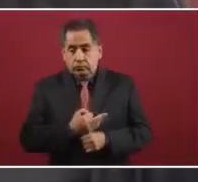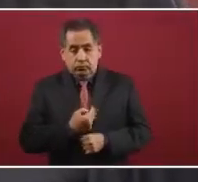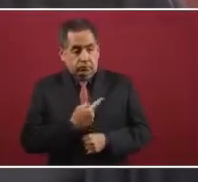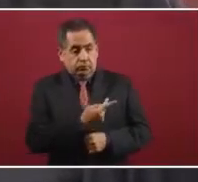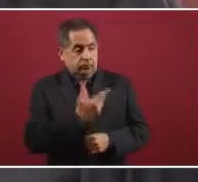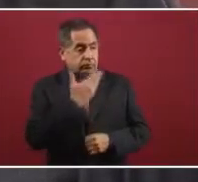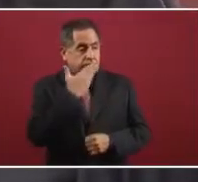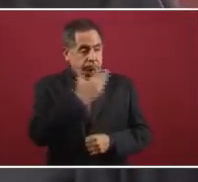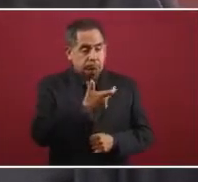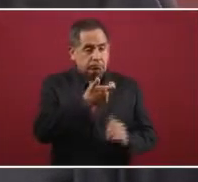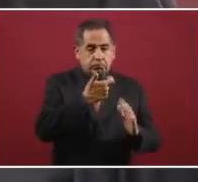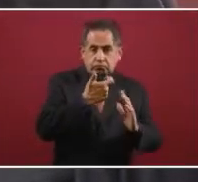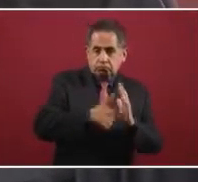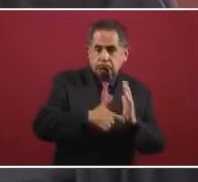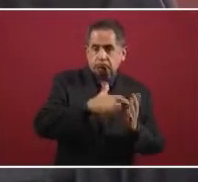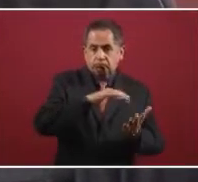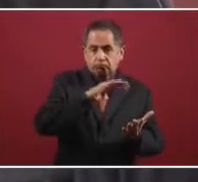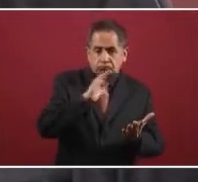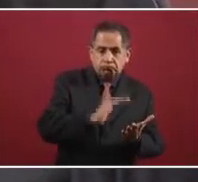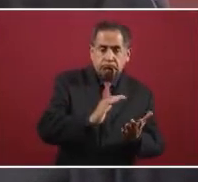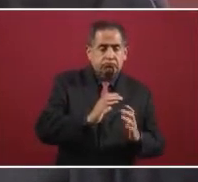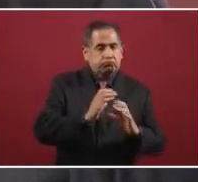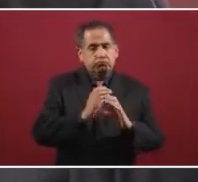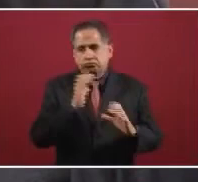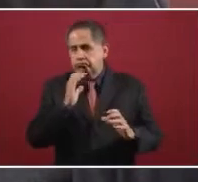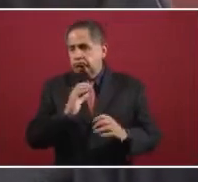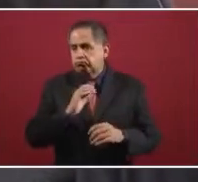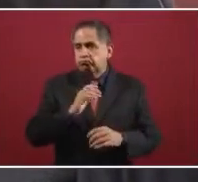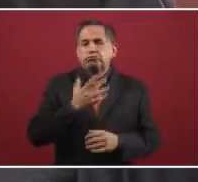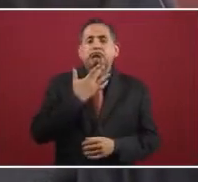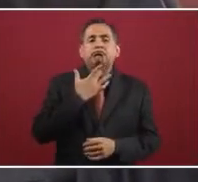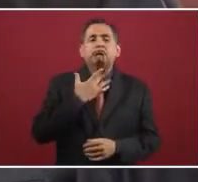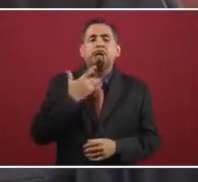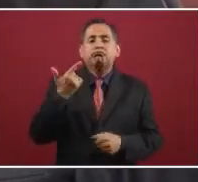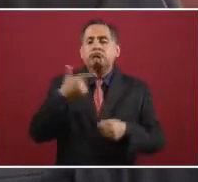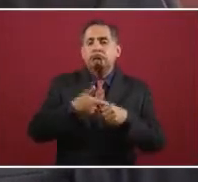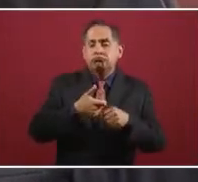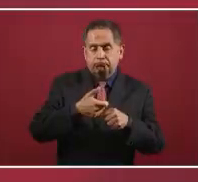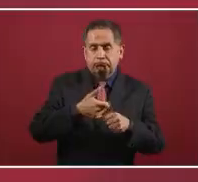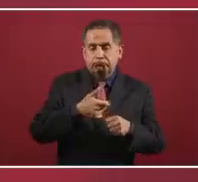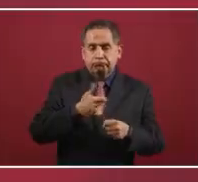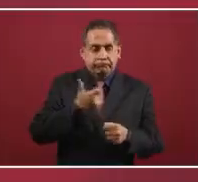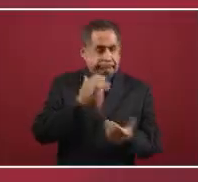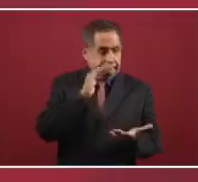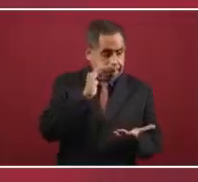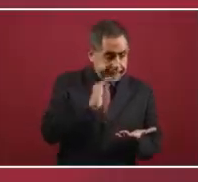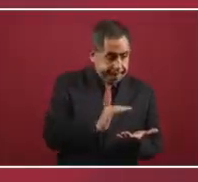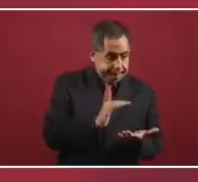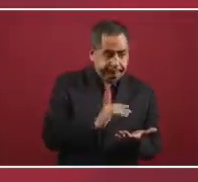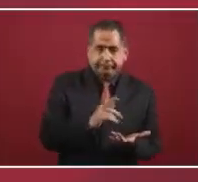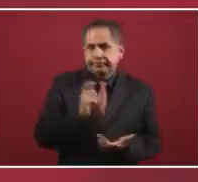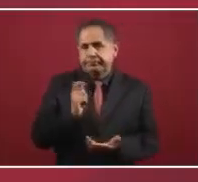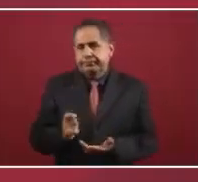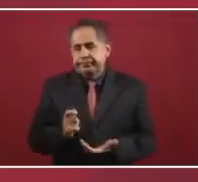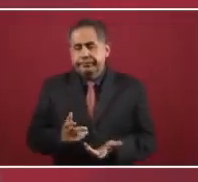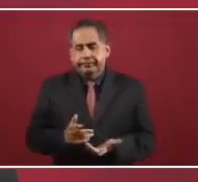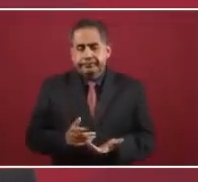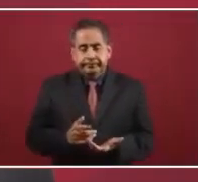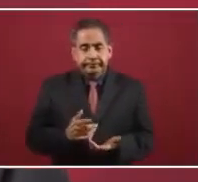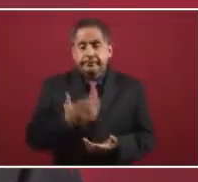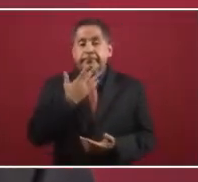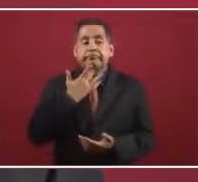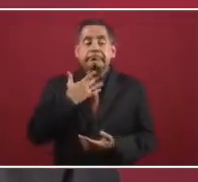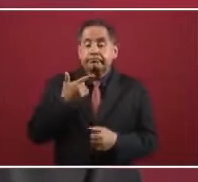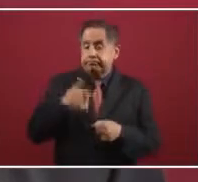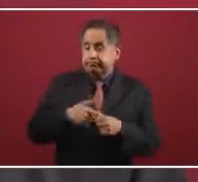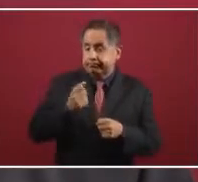buenos precios en el transporte del gas, que es el insumo